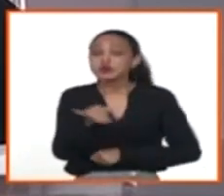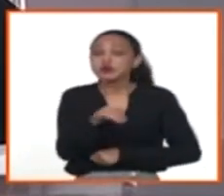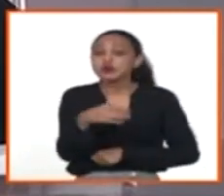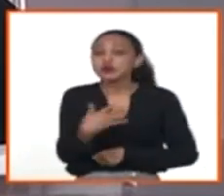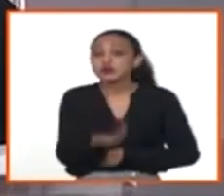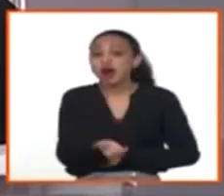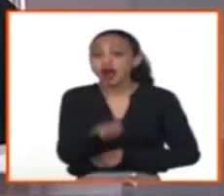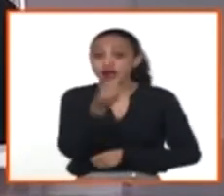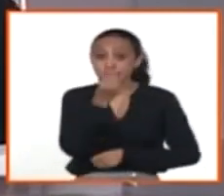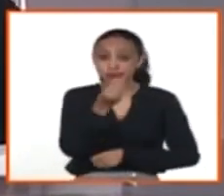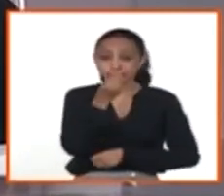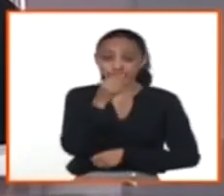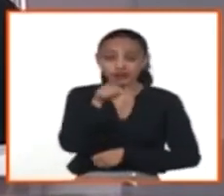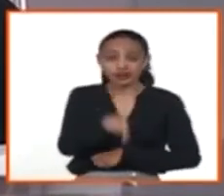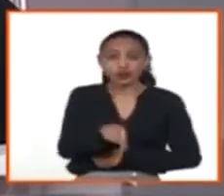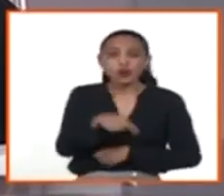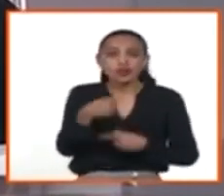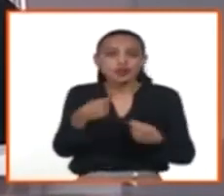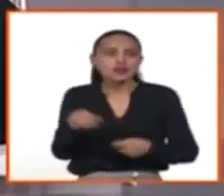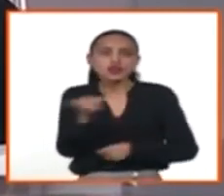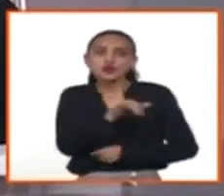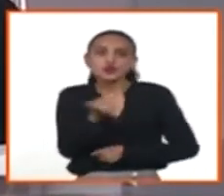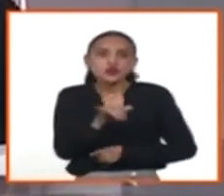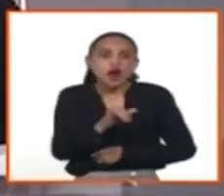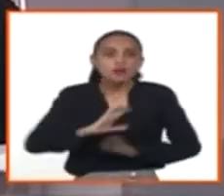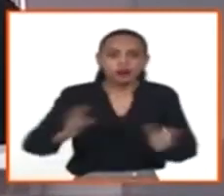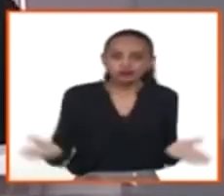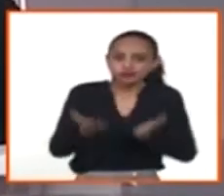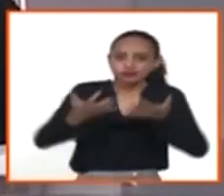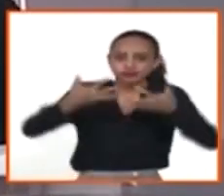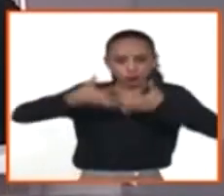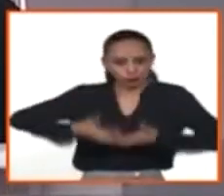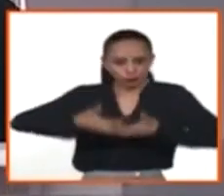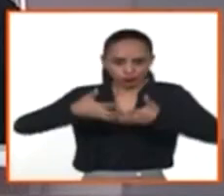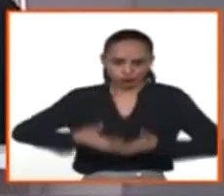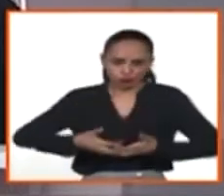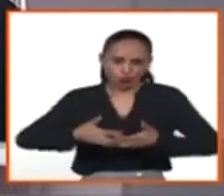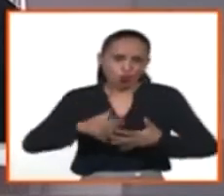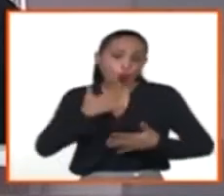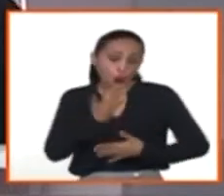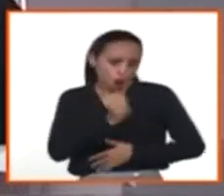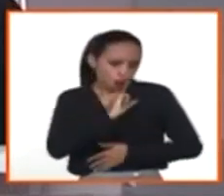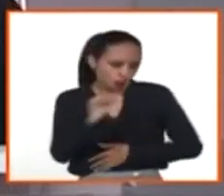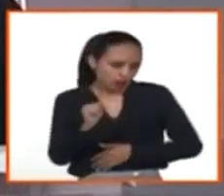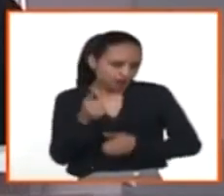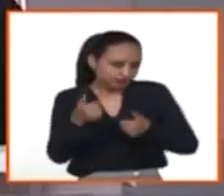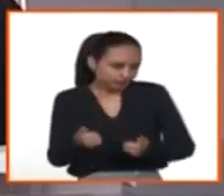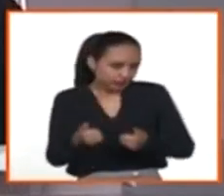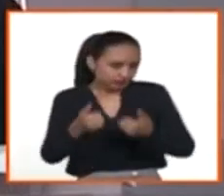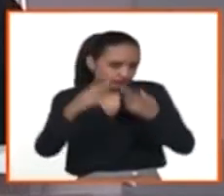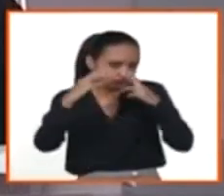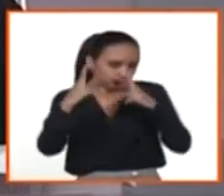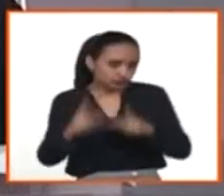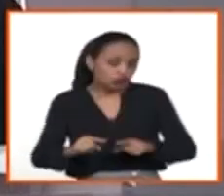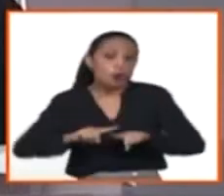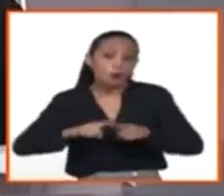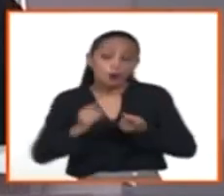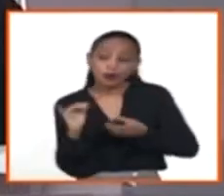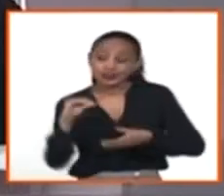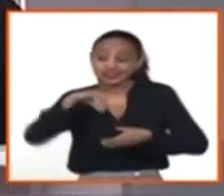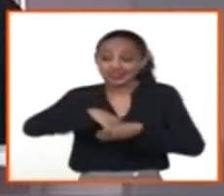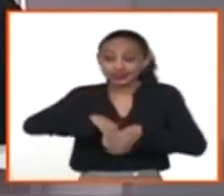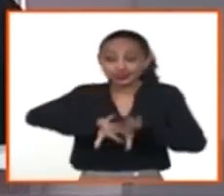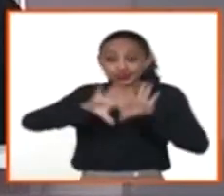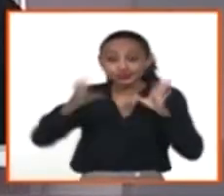se establece que sean modelos sostenibles de producción. ¿Y cómo lograr esto? Precisamente desde la integración que tienen estos sistemas